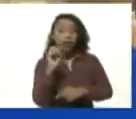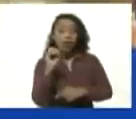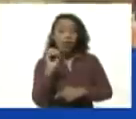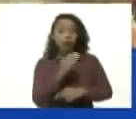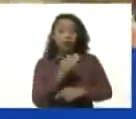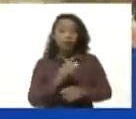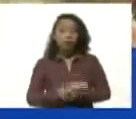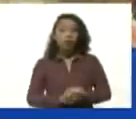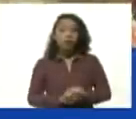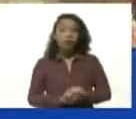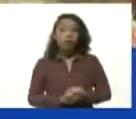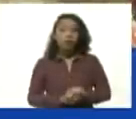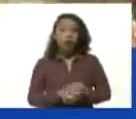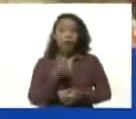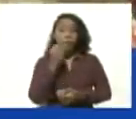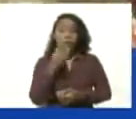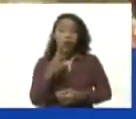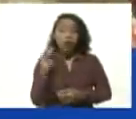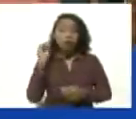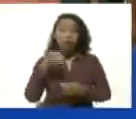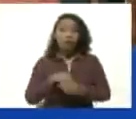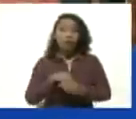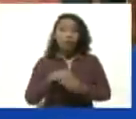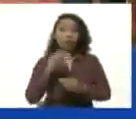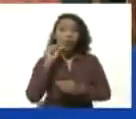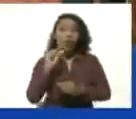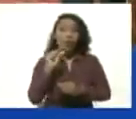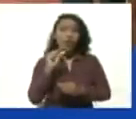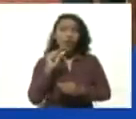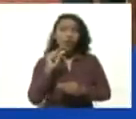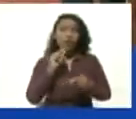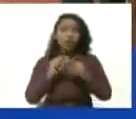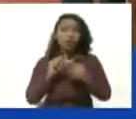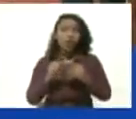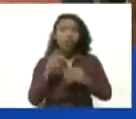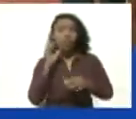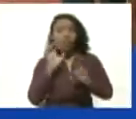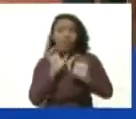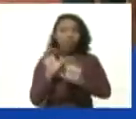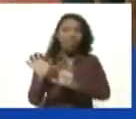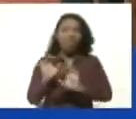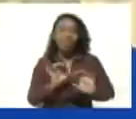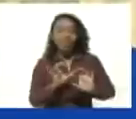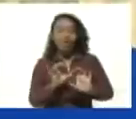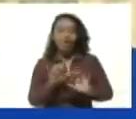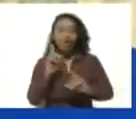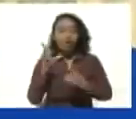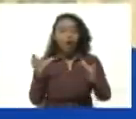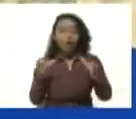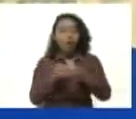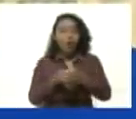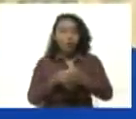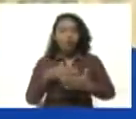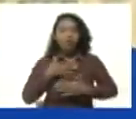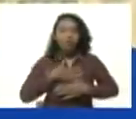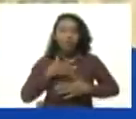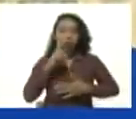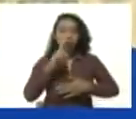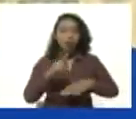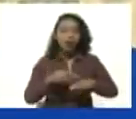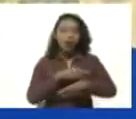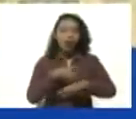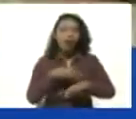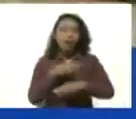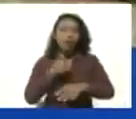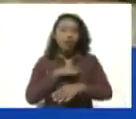Bueno, le metimos un poquito allí al comentario, al chiste, a la broma. Fue una reunión agradable, más de una hora estuvimos